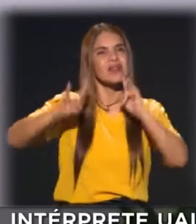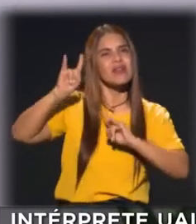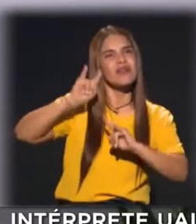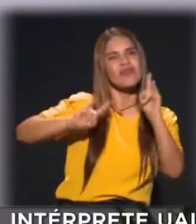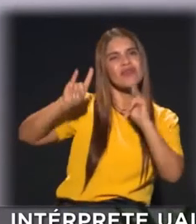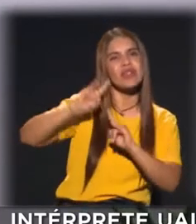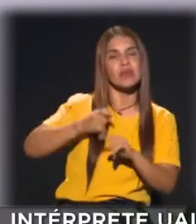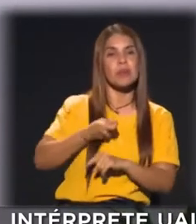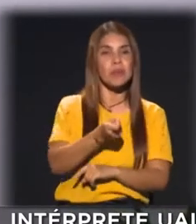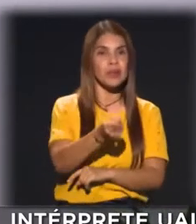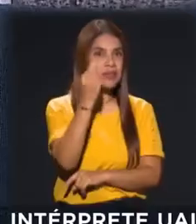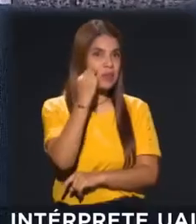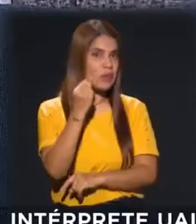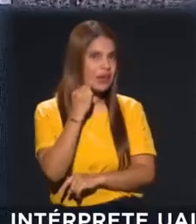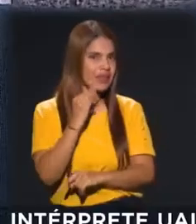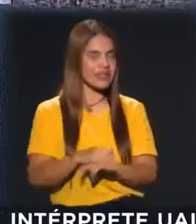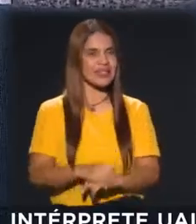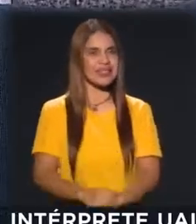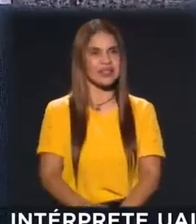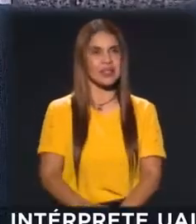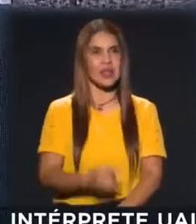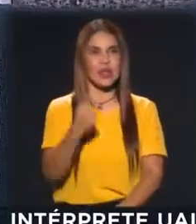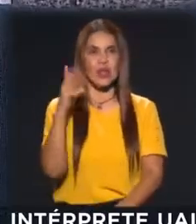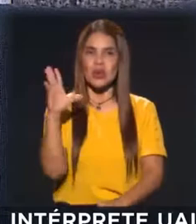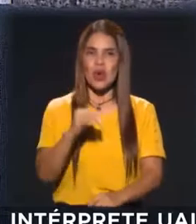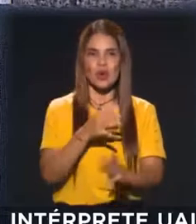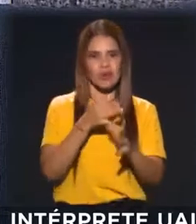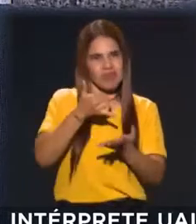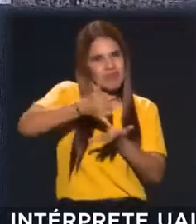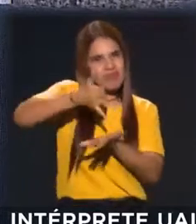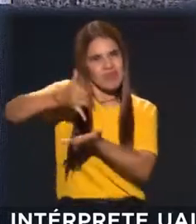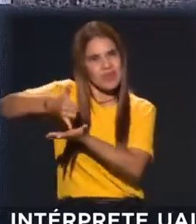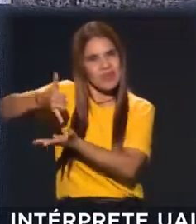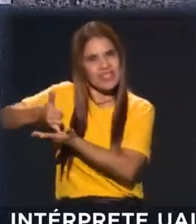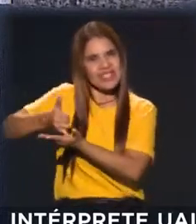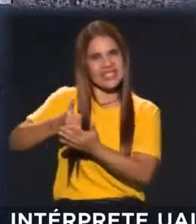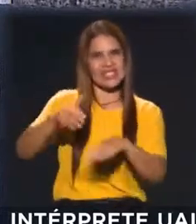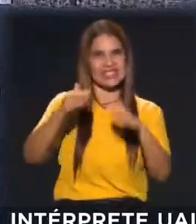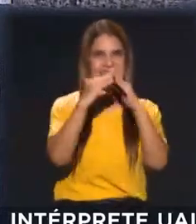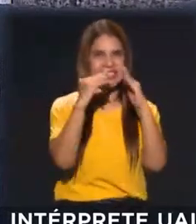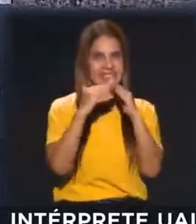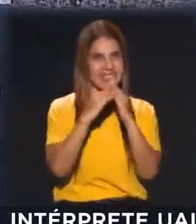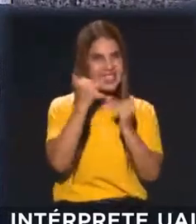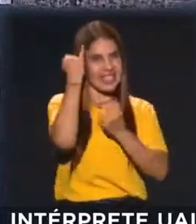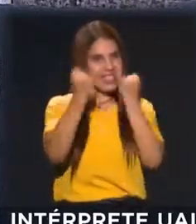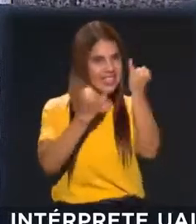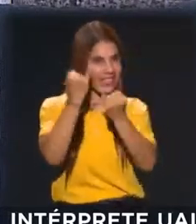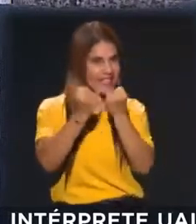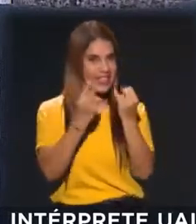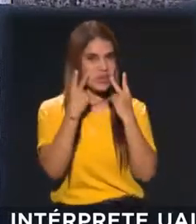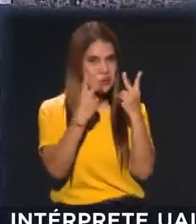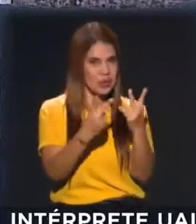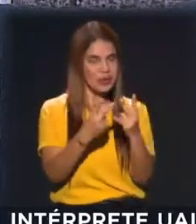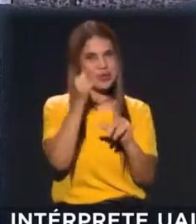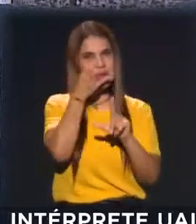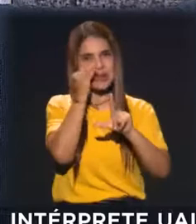nos preparemos para el martes. Vale, hay que estar muy preparados todos allí con botellas en casa, porque la idea es que, como me imagino y he visto